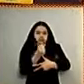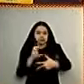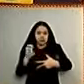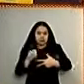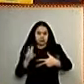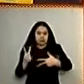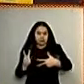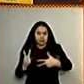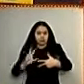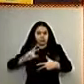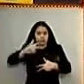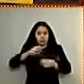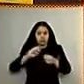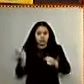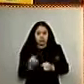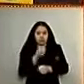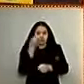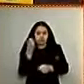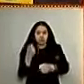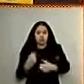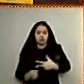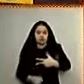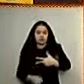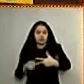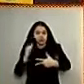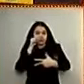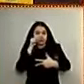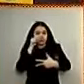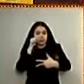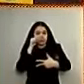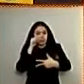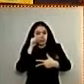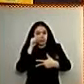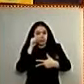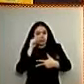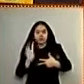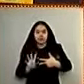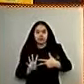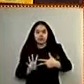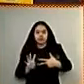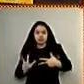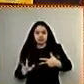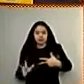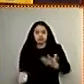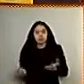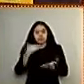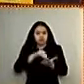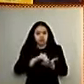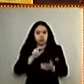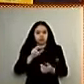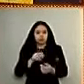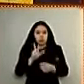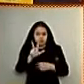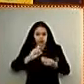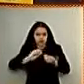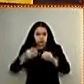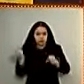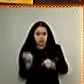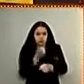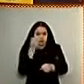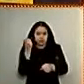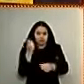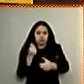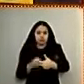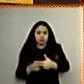02, tercer y decisivo número. Atentos, y este es el 43. Repito, es más, los tres números